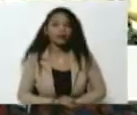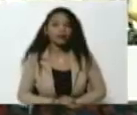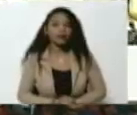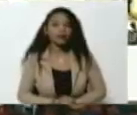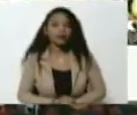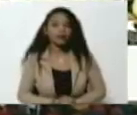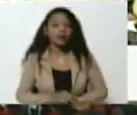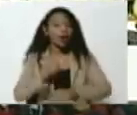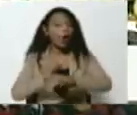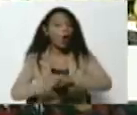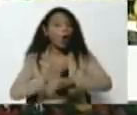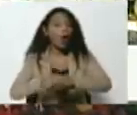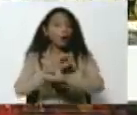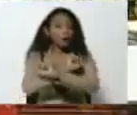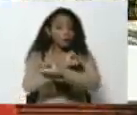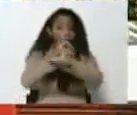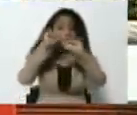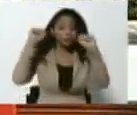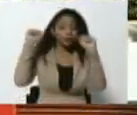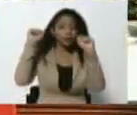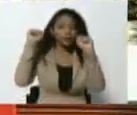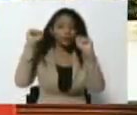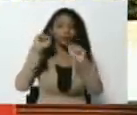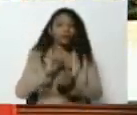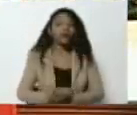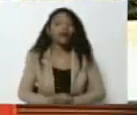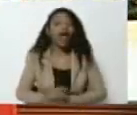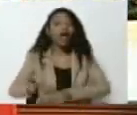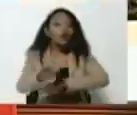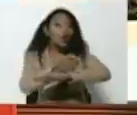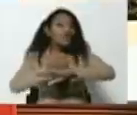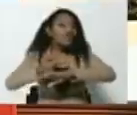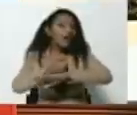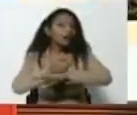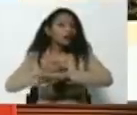En horas de la mañana, el gobierno